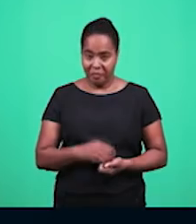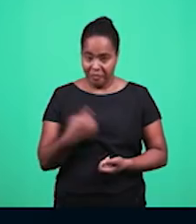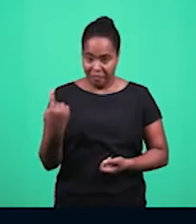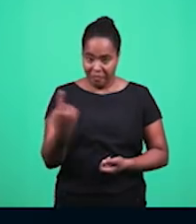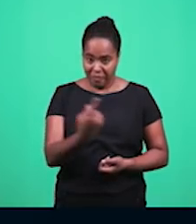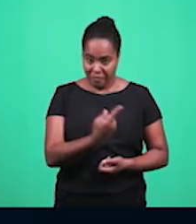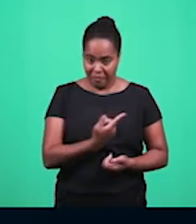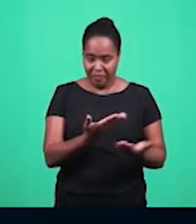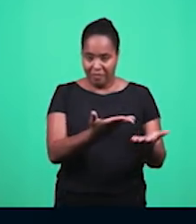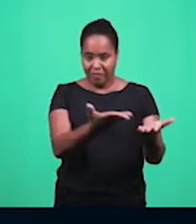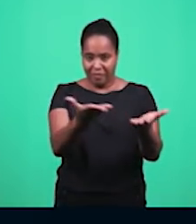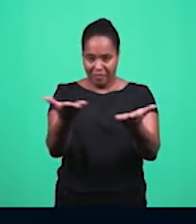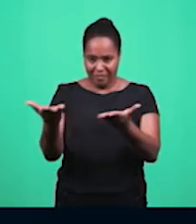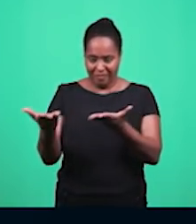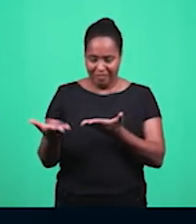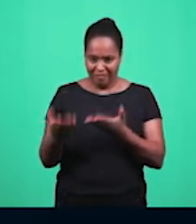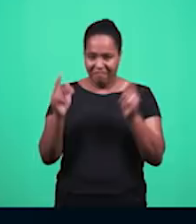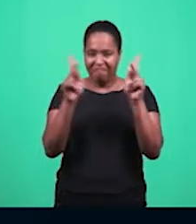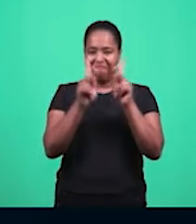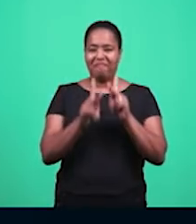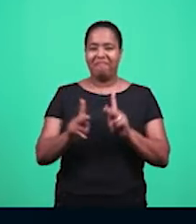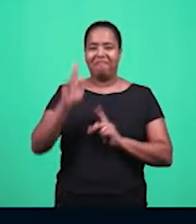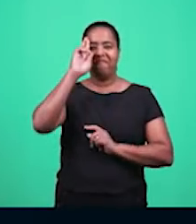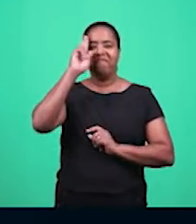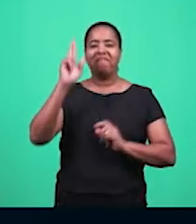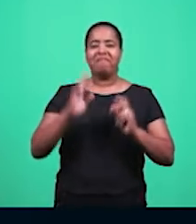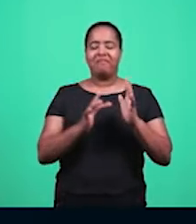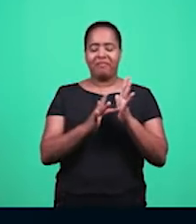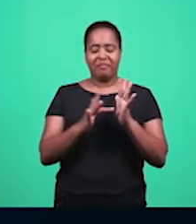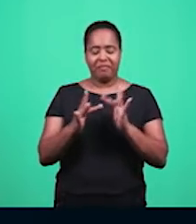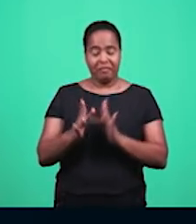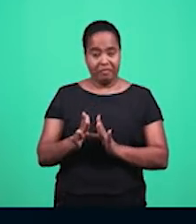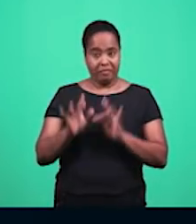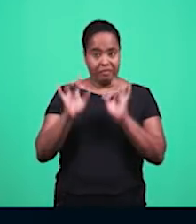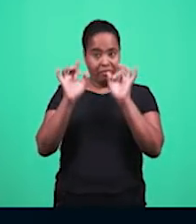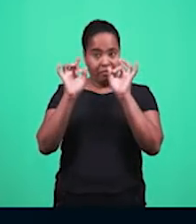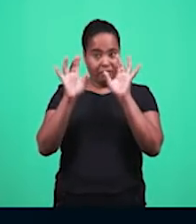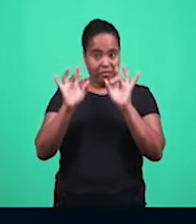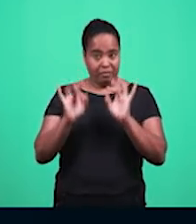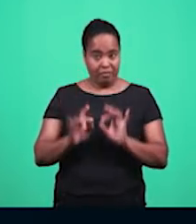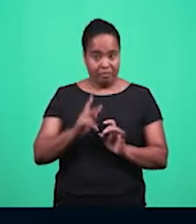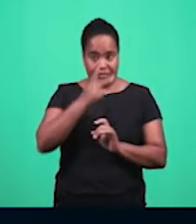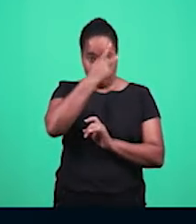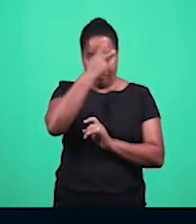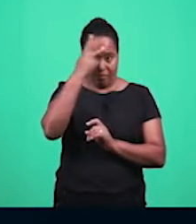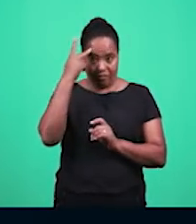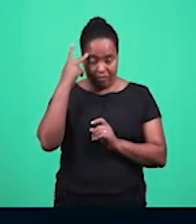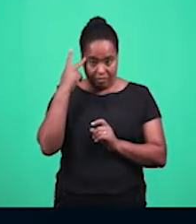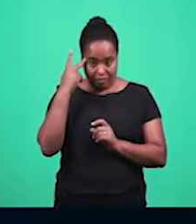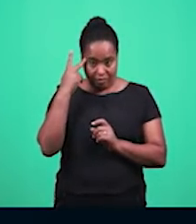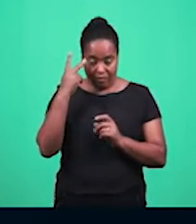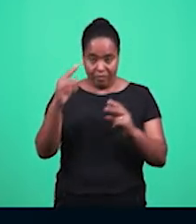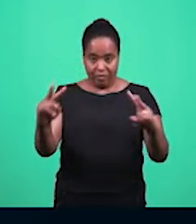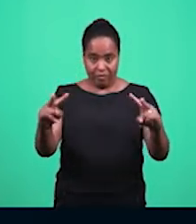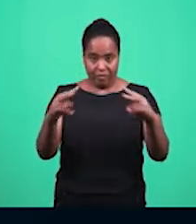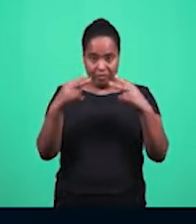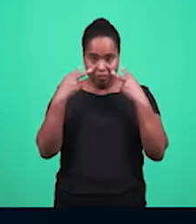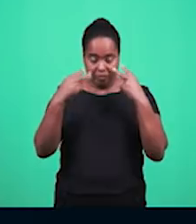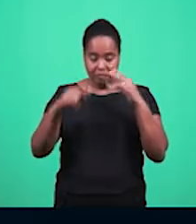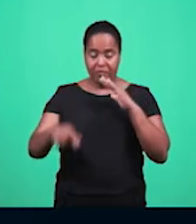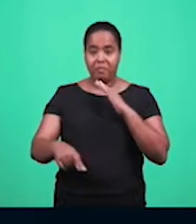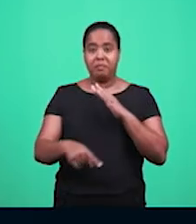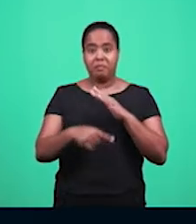nosotros saludamos a los amados hermanos con la paz del señor jesús especialmente aquellos que están con nosotros por primera